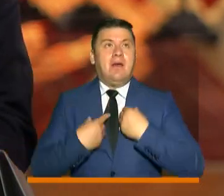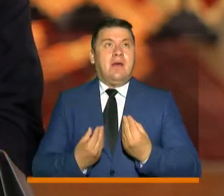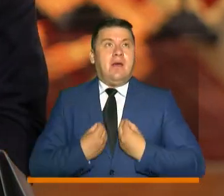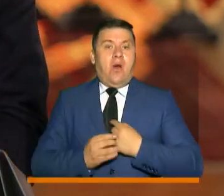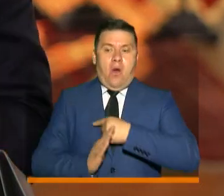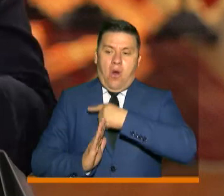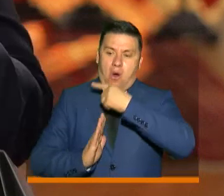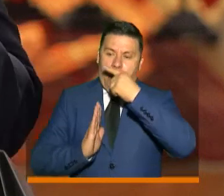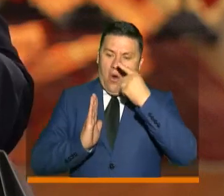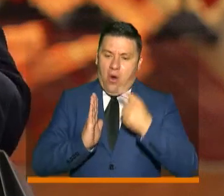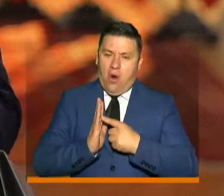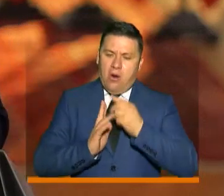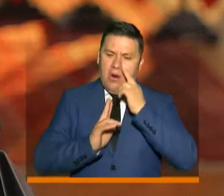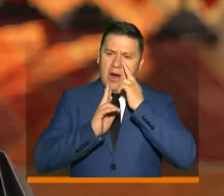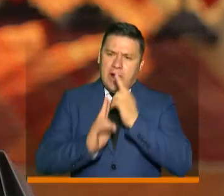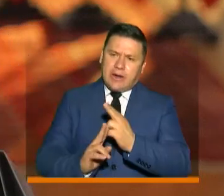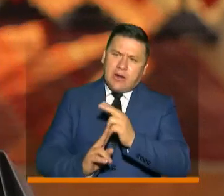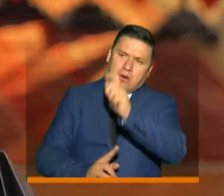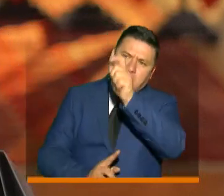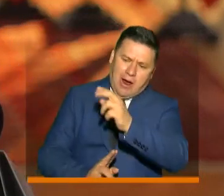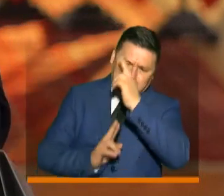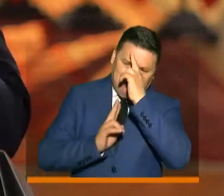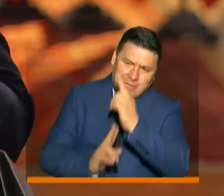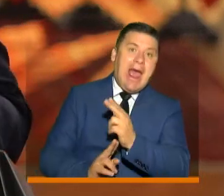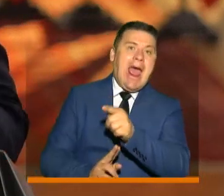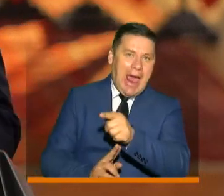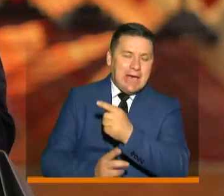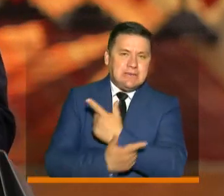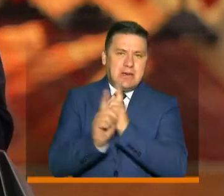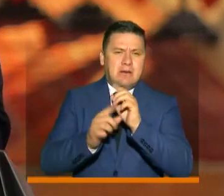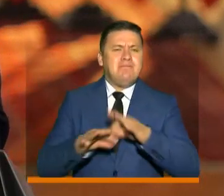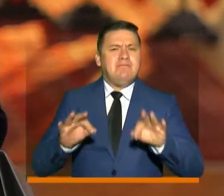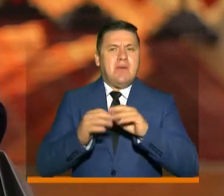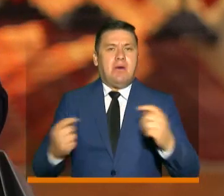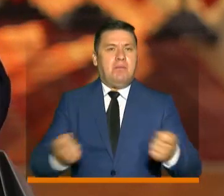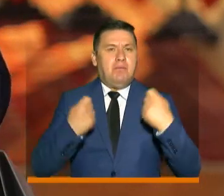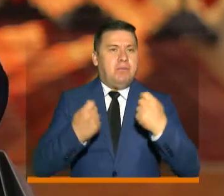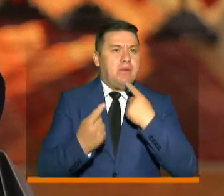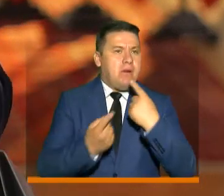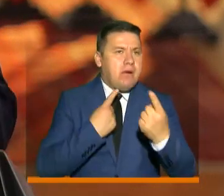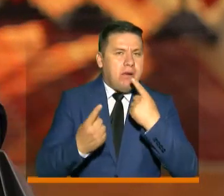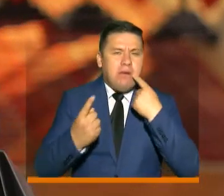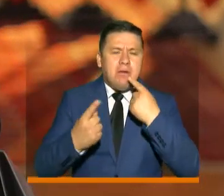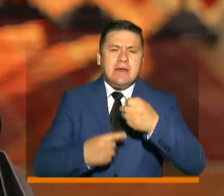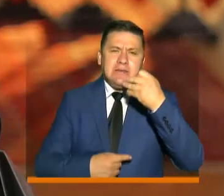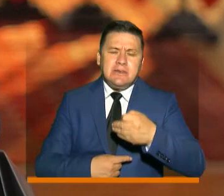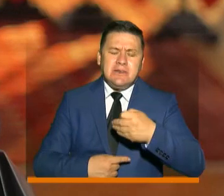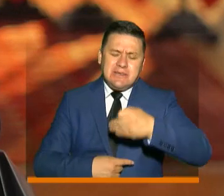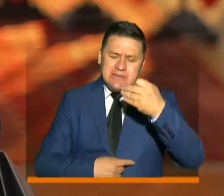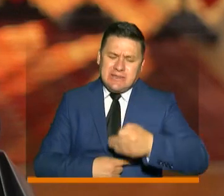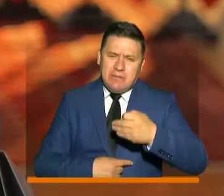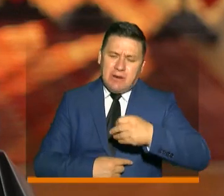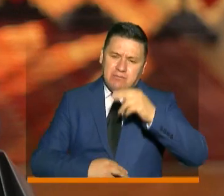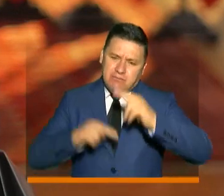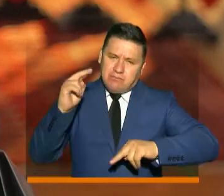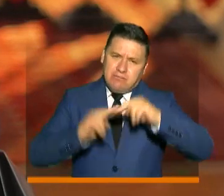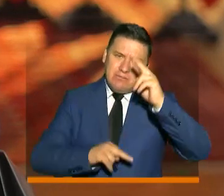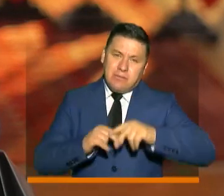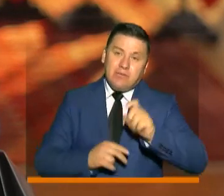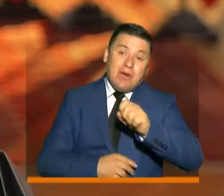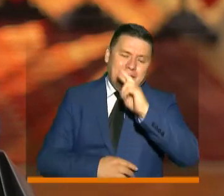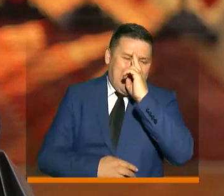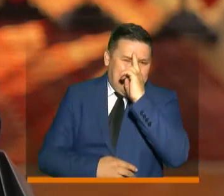dignidad reconociendo la dignidad del otro promoviendo el diálogo constructivo y siempre respetando los derechos